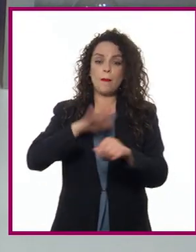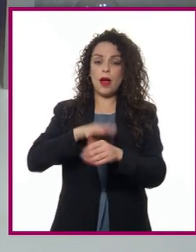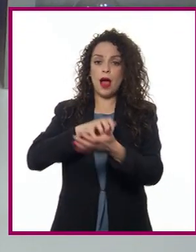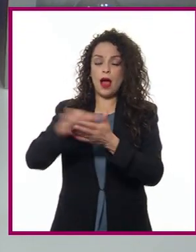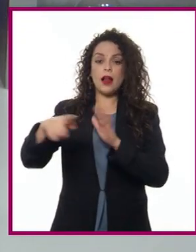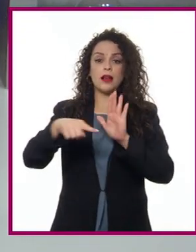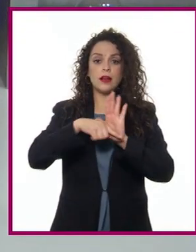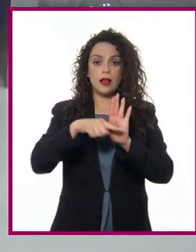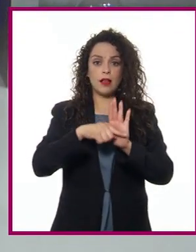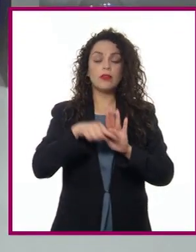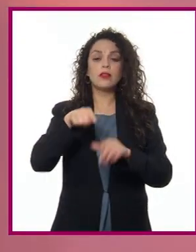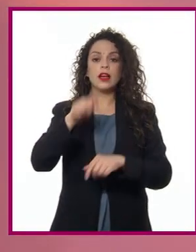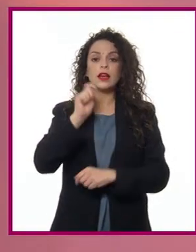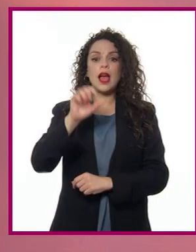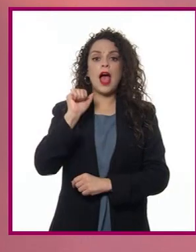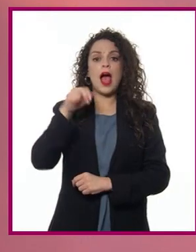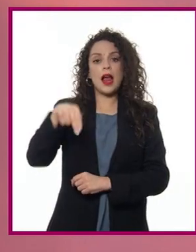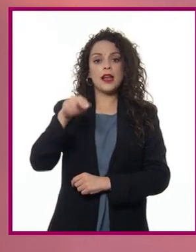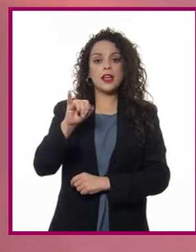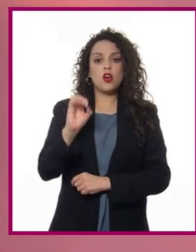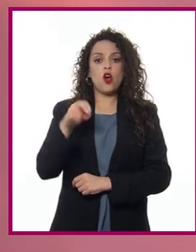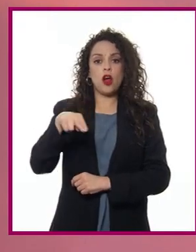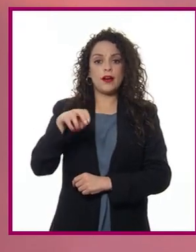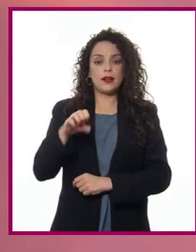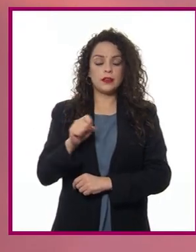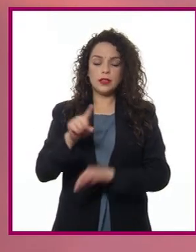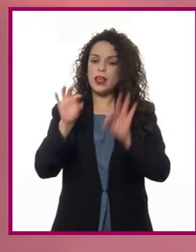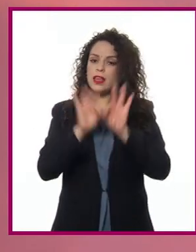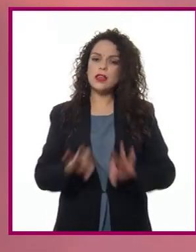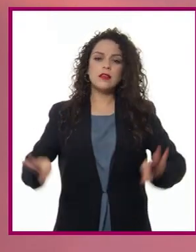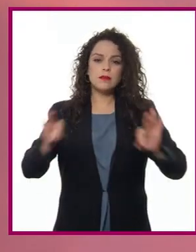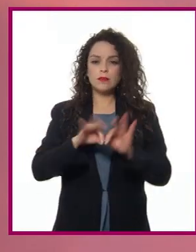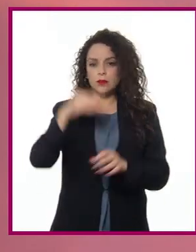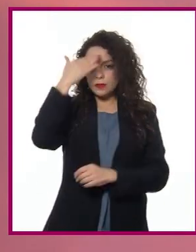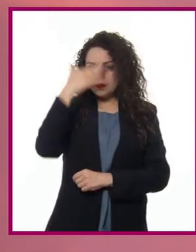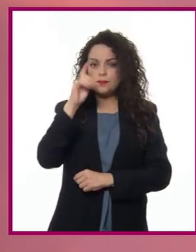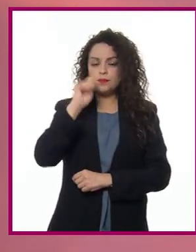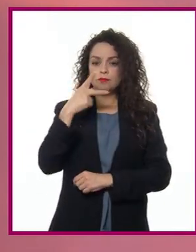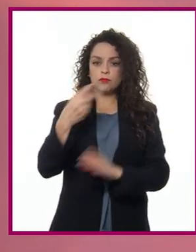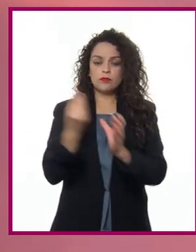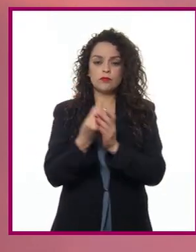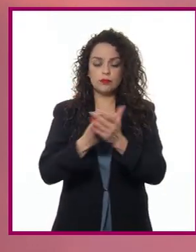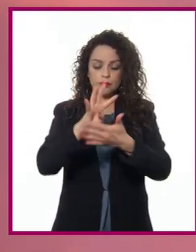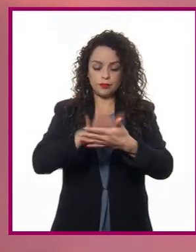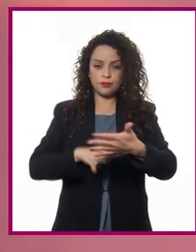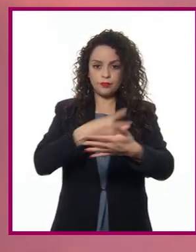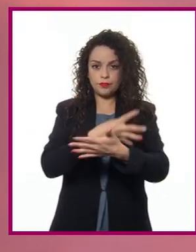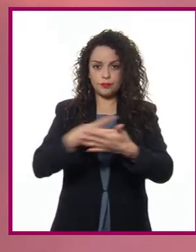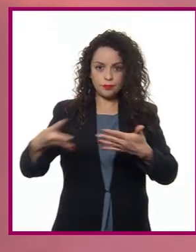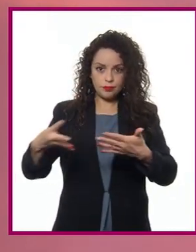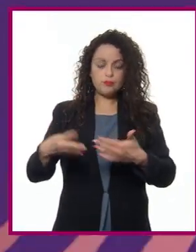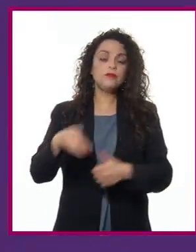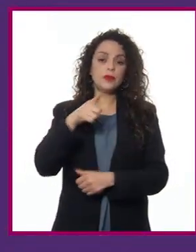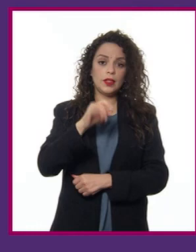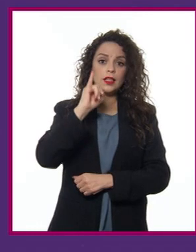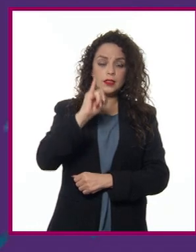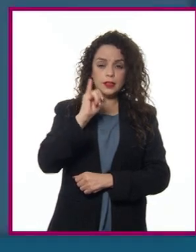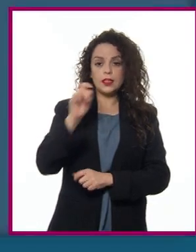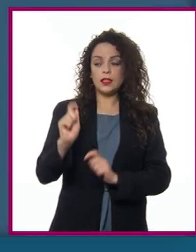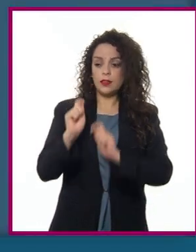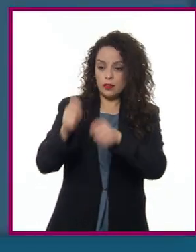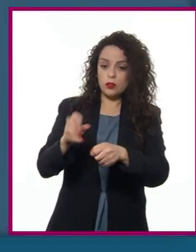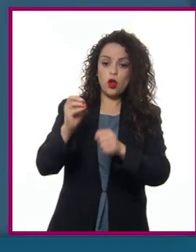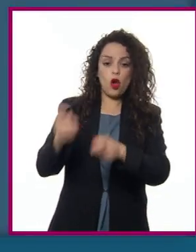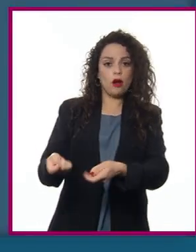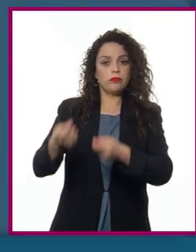forma aniones. Es importante saber qué elementos de la tabla periódica pueden ceder y aceptar electrones. En